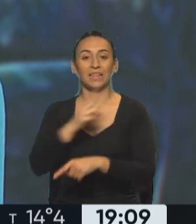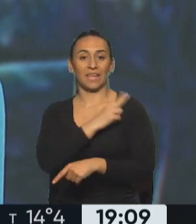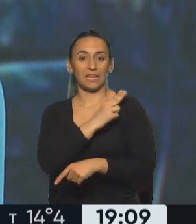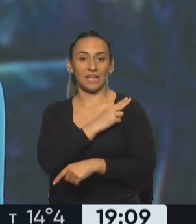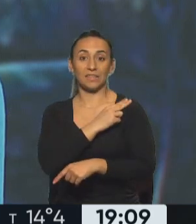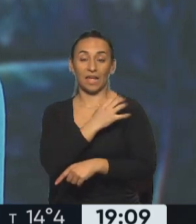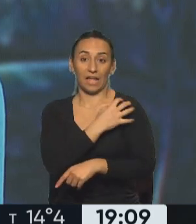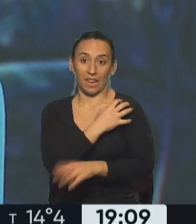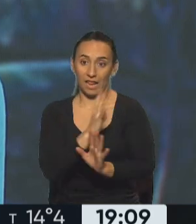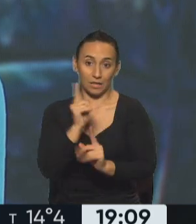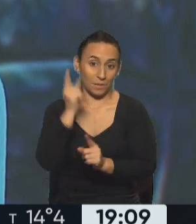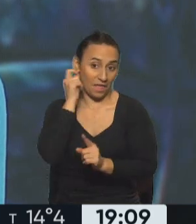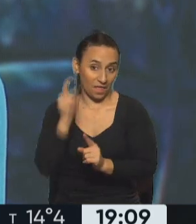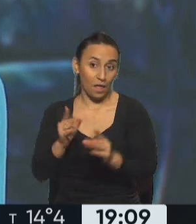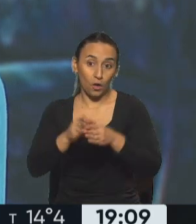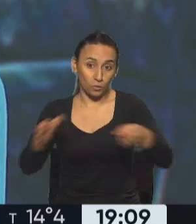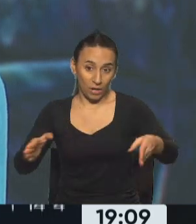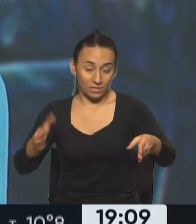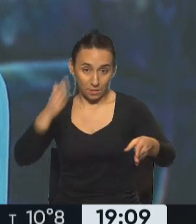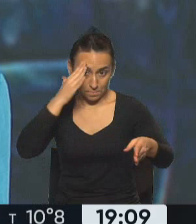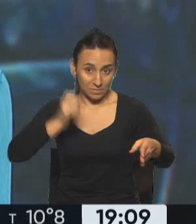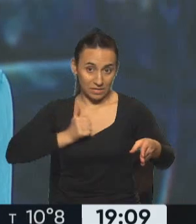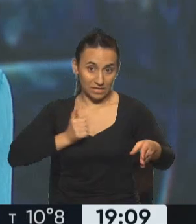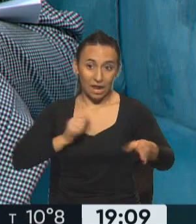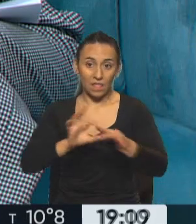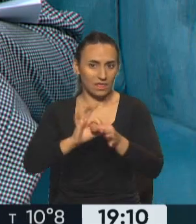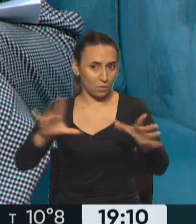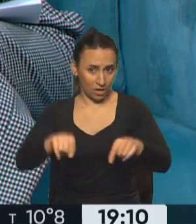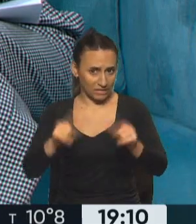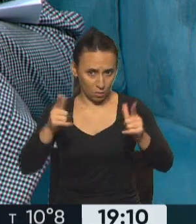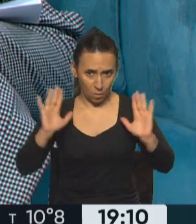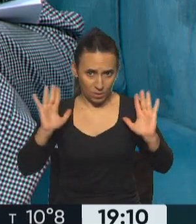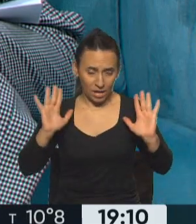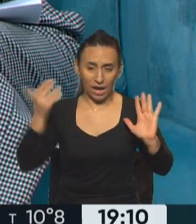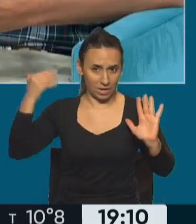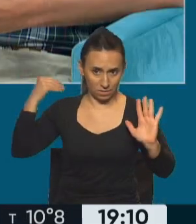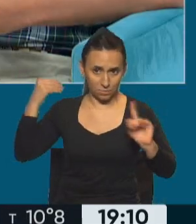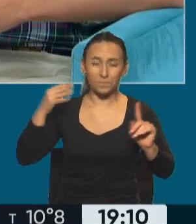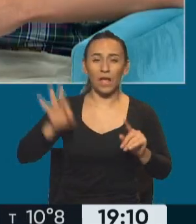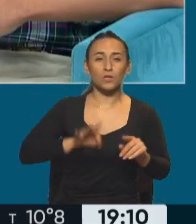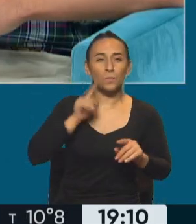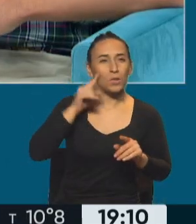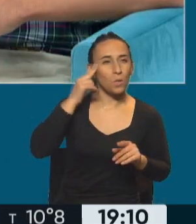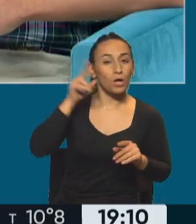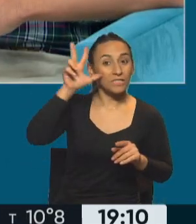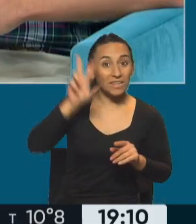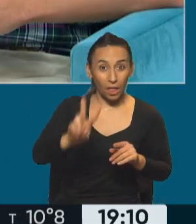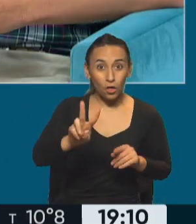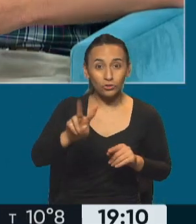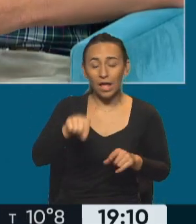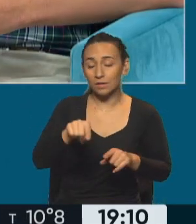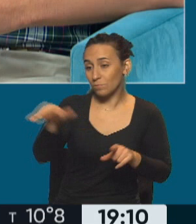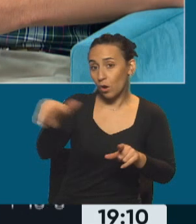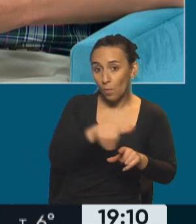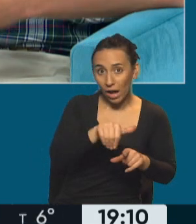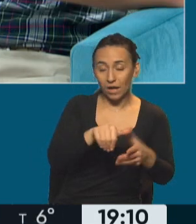y una cuestión de edad. Estamos hablando de tiempos militares todavía. Exactamente. La democracia no estaba. No, exactamente, fines del 82. Y de